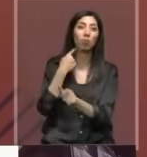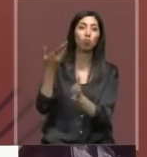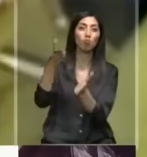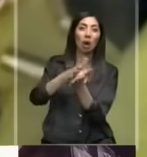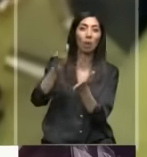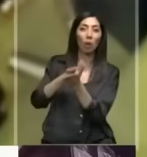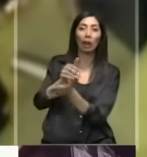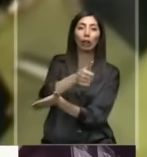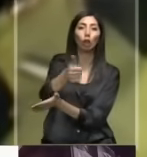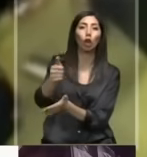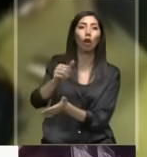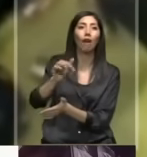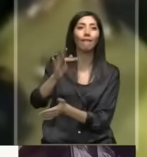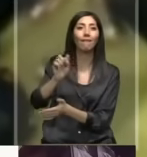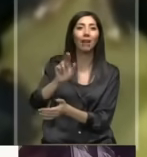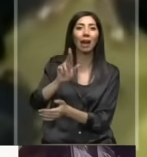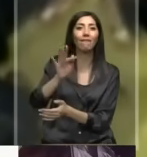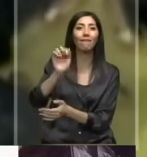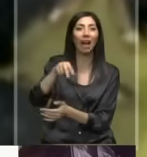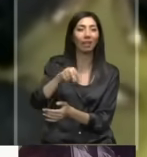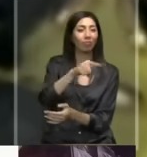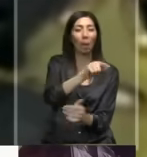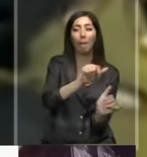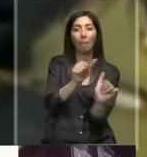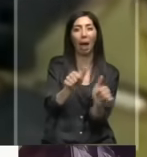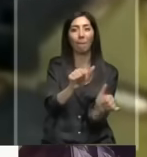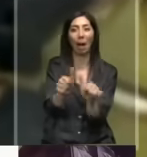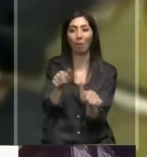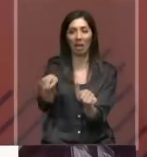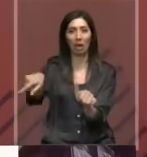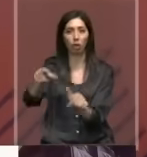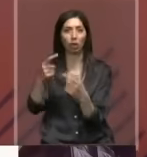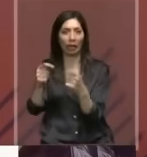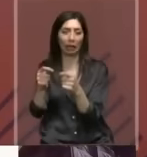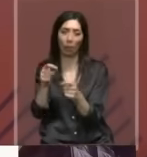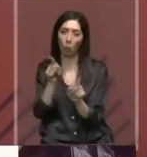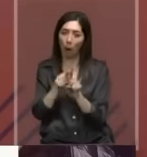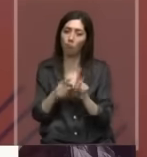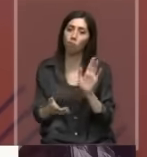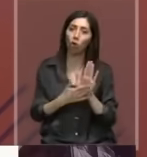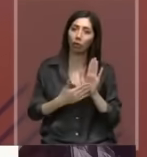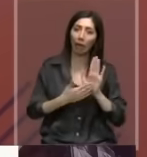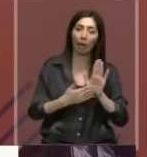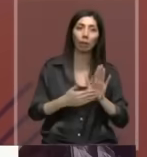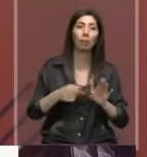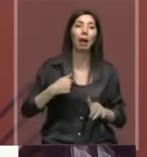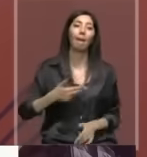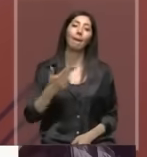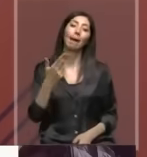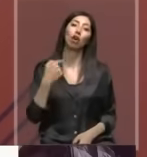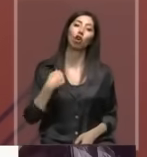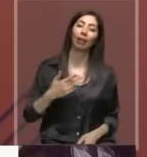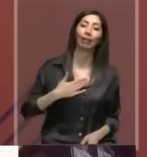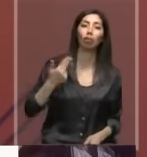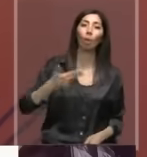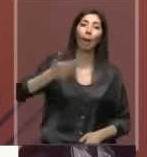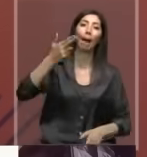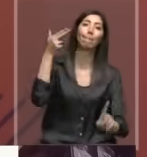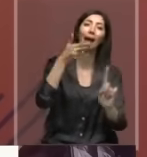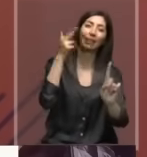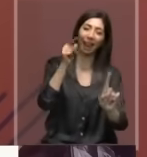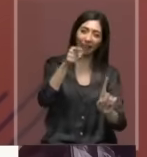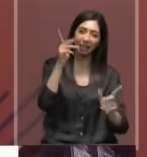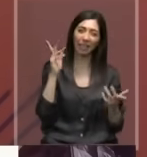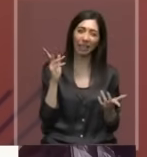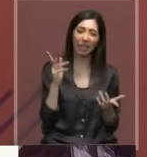su organización, aún así intentaban demostrar su poder de fuego. No, con esto todo a pegarte, pajarón chuchero. A mí no